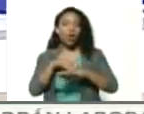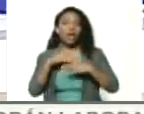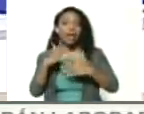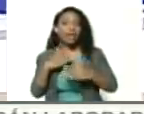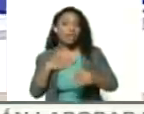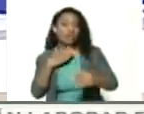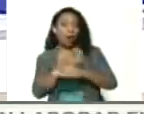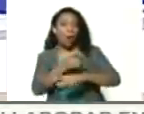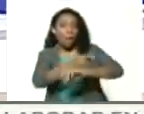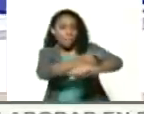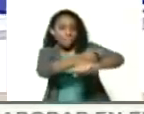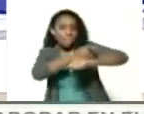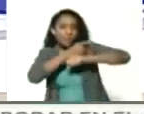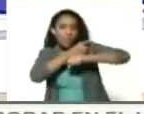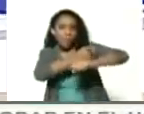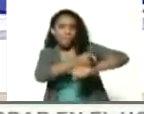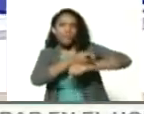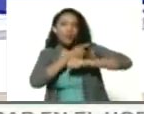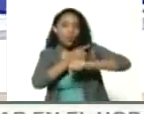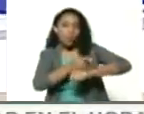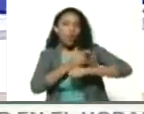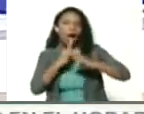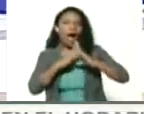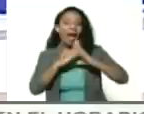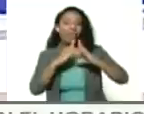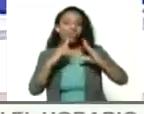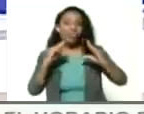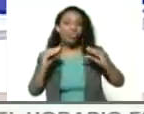iban a fusilar a todos